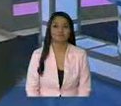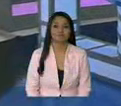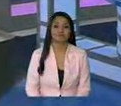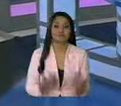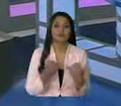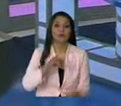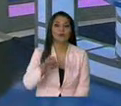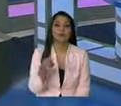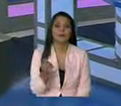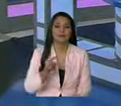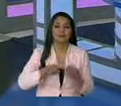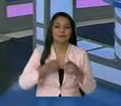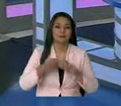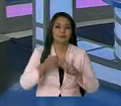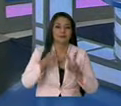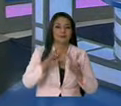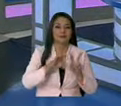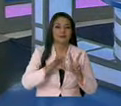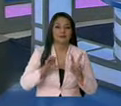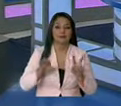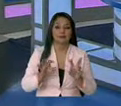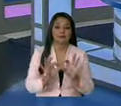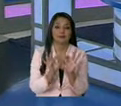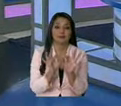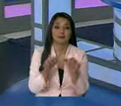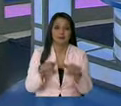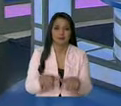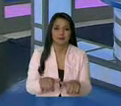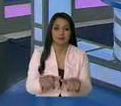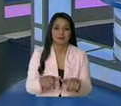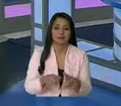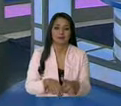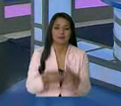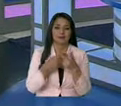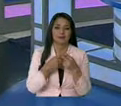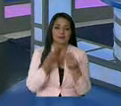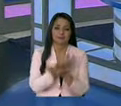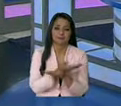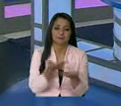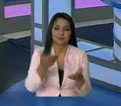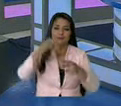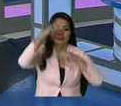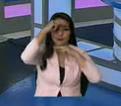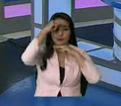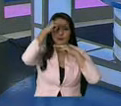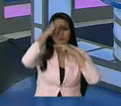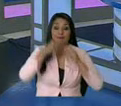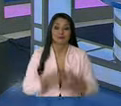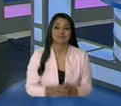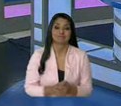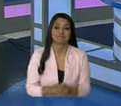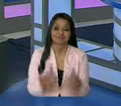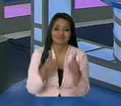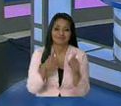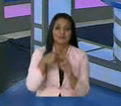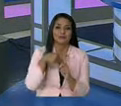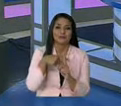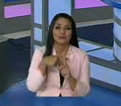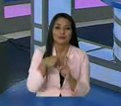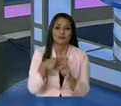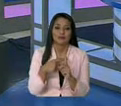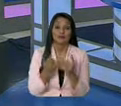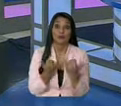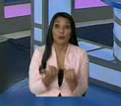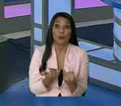día jueves, amigos de TVC, desde el foro principal de nuestro canal, aquí iniciamos el terminar de las noticias, con buena energía, como para que este día,